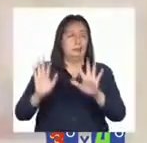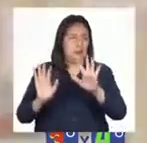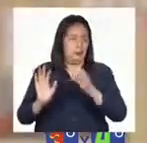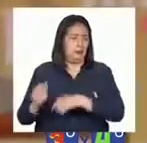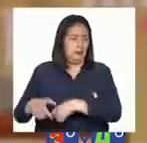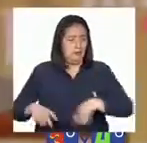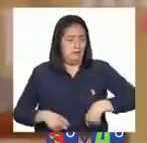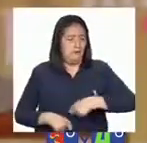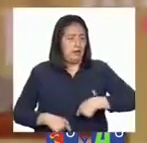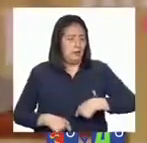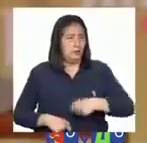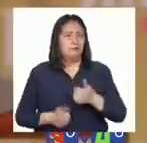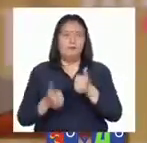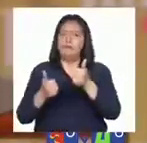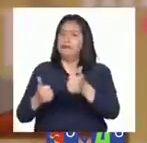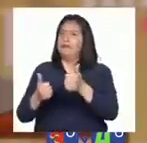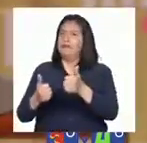Muy bien.